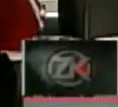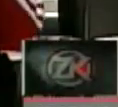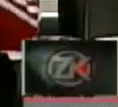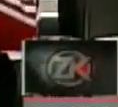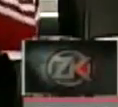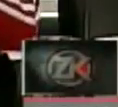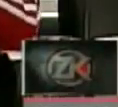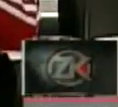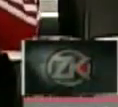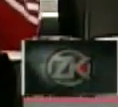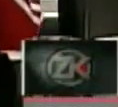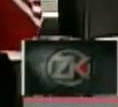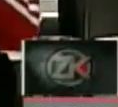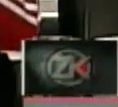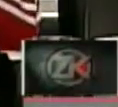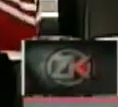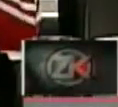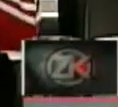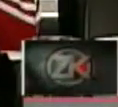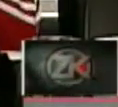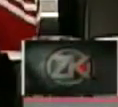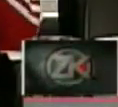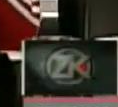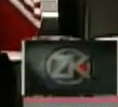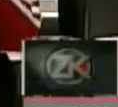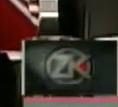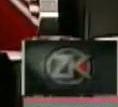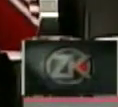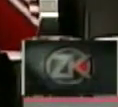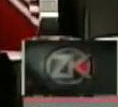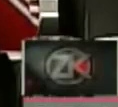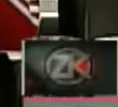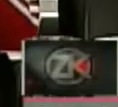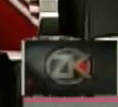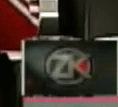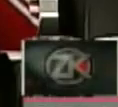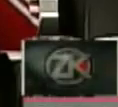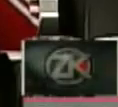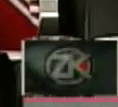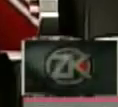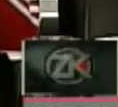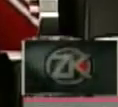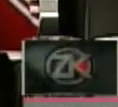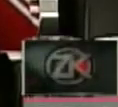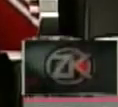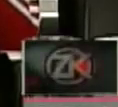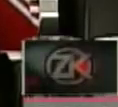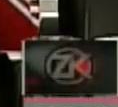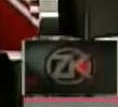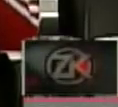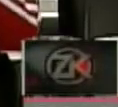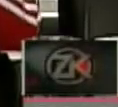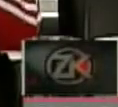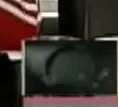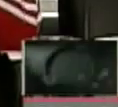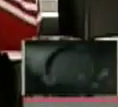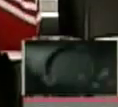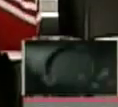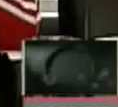freudiano erótico, ¿por qué? Porque a veces los deseos terminan convirtiéndose en una especie de esclavitud